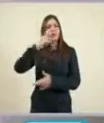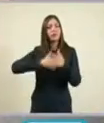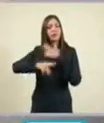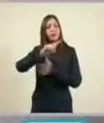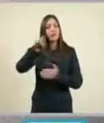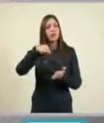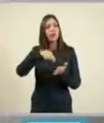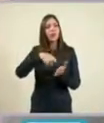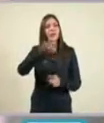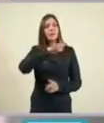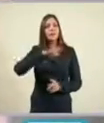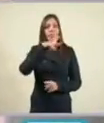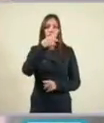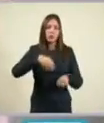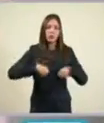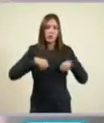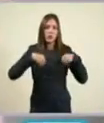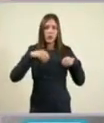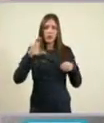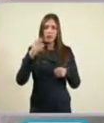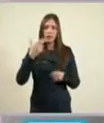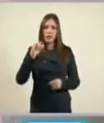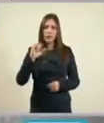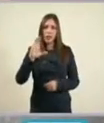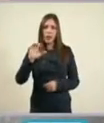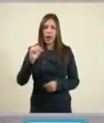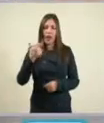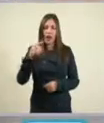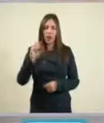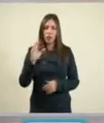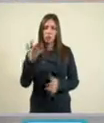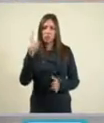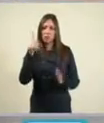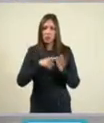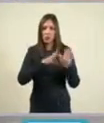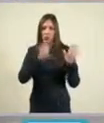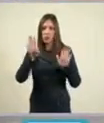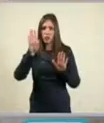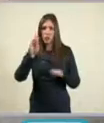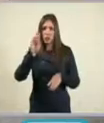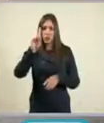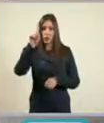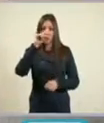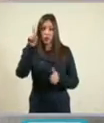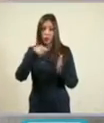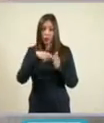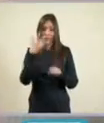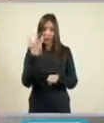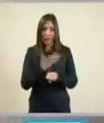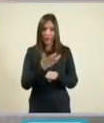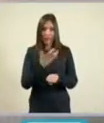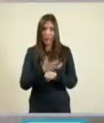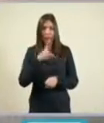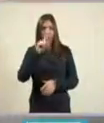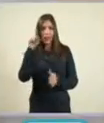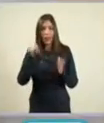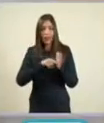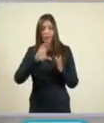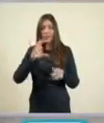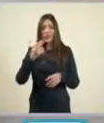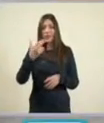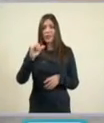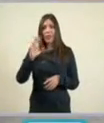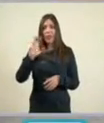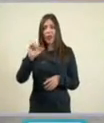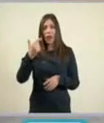de las ciudades más agresivas en ese entonces en Estados Unidos. O sea, en Chicago en aquel momento tú tenías